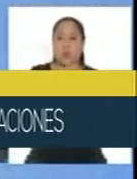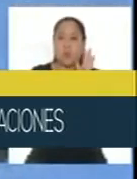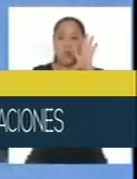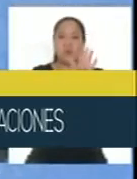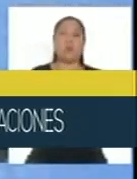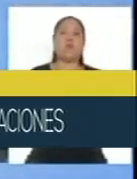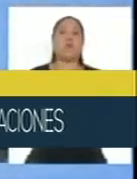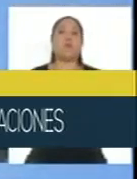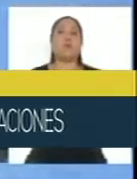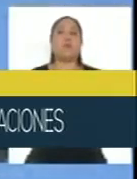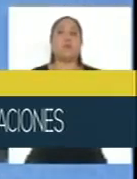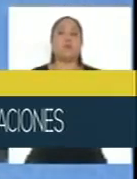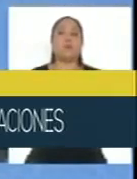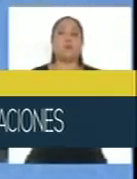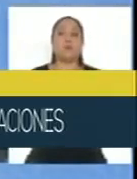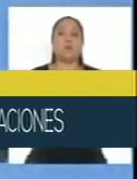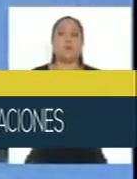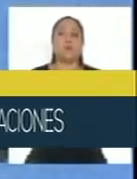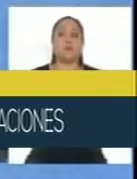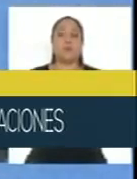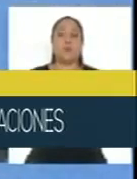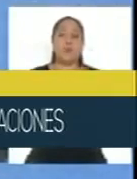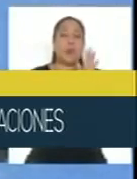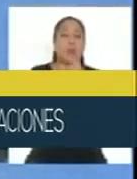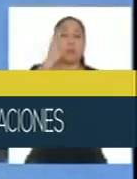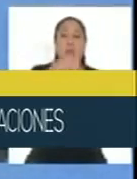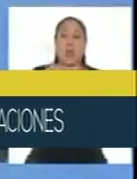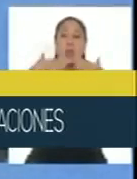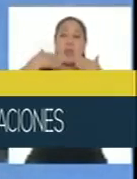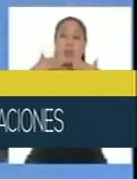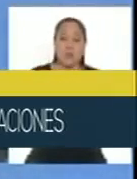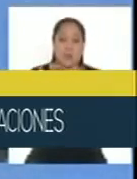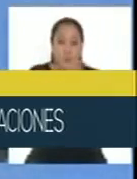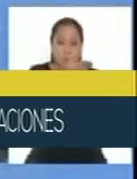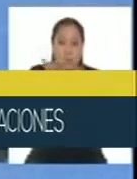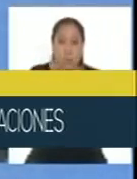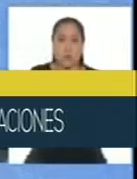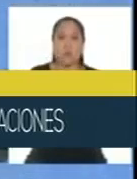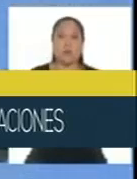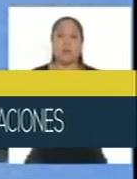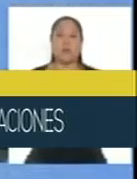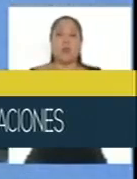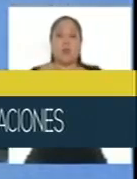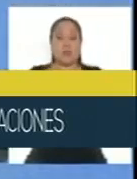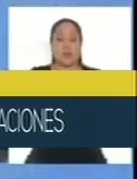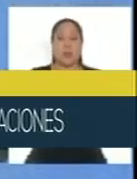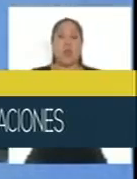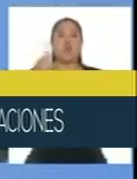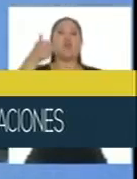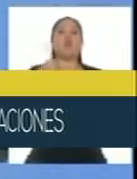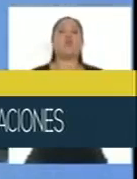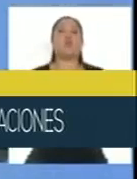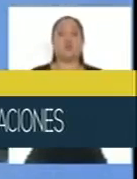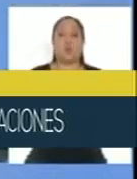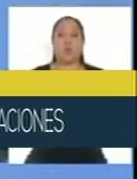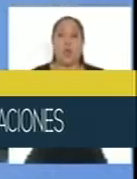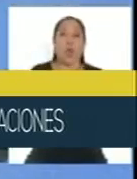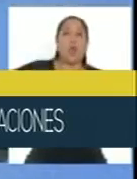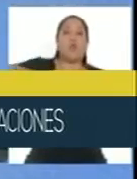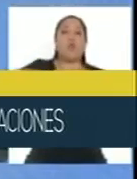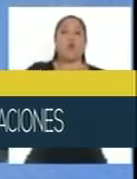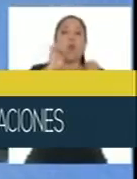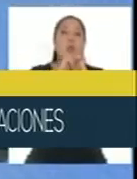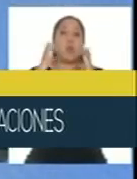presentando. Mi mayor agradecimiento a ustedes, Chalecos Azules, a todo el